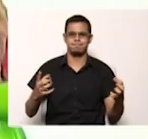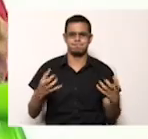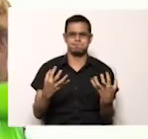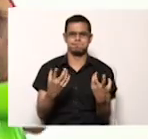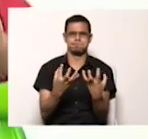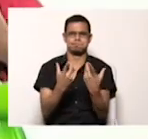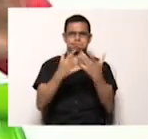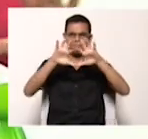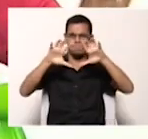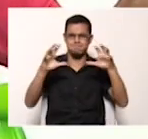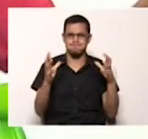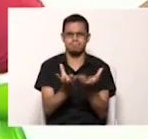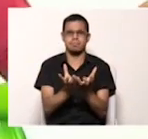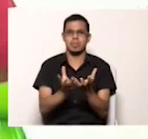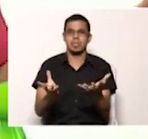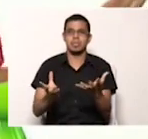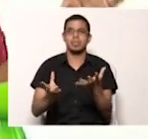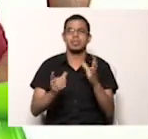que está